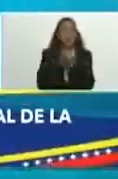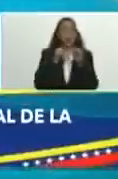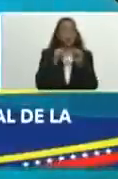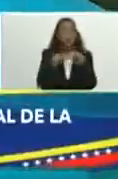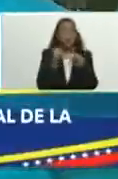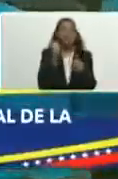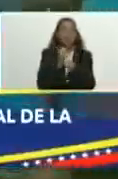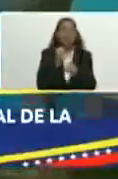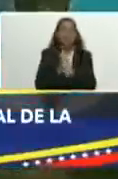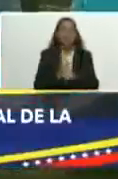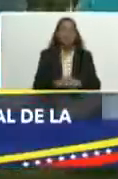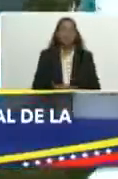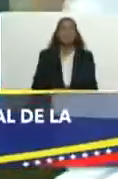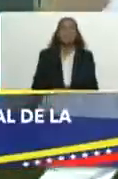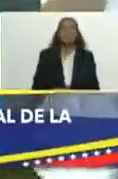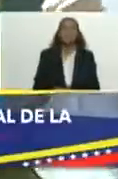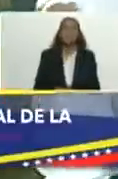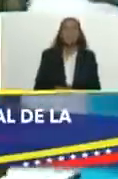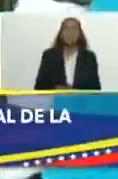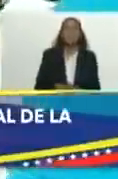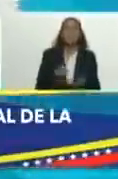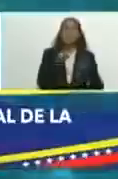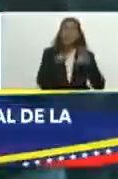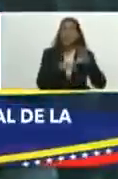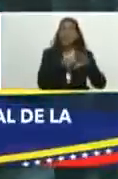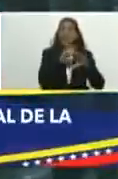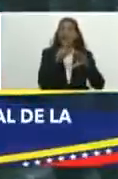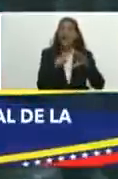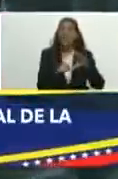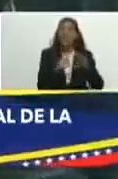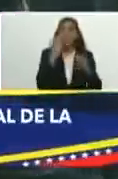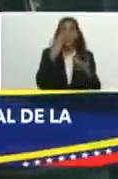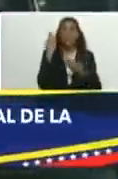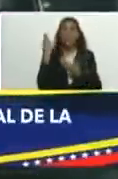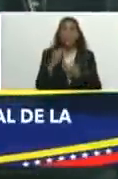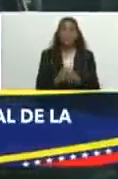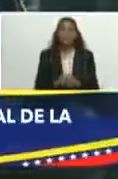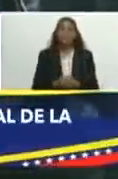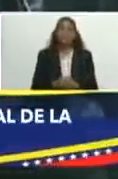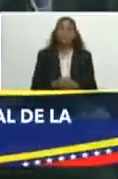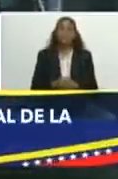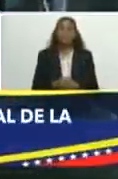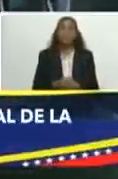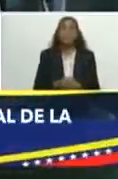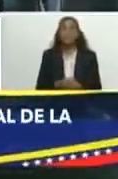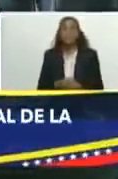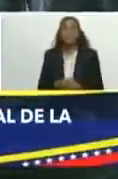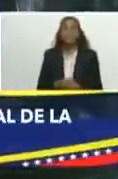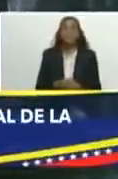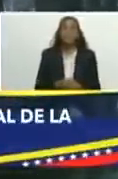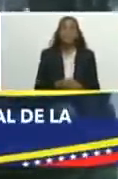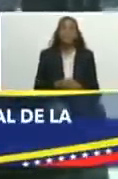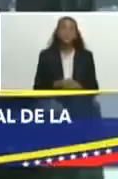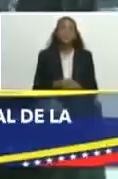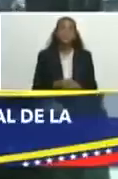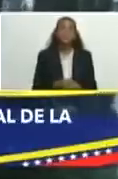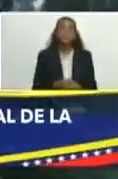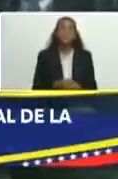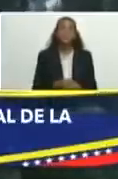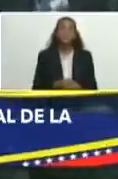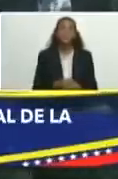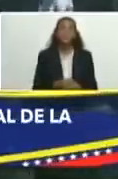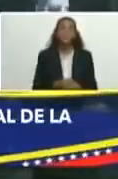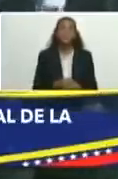aquí, Black Eagle. Aquí está el caucho, mira. Ah, listo, mira.